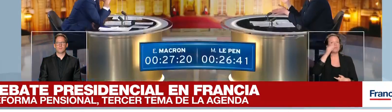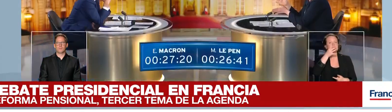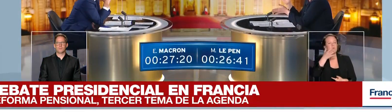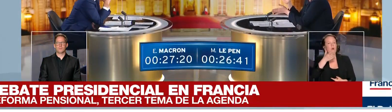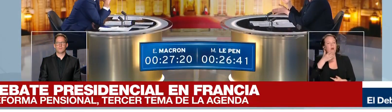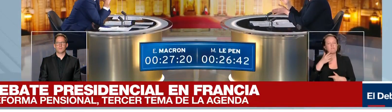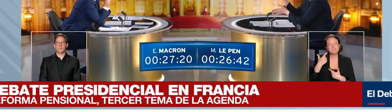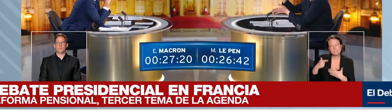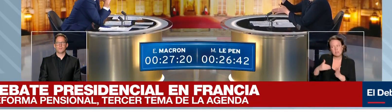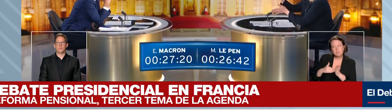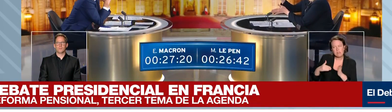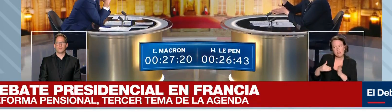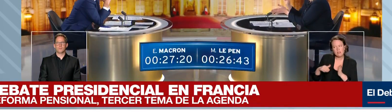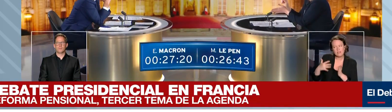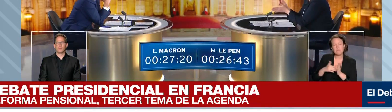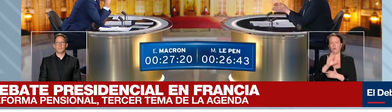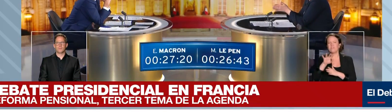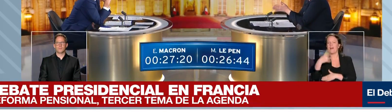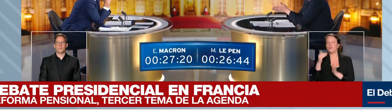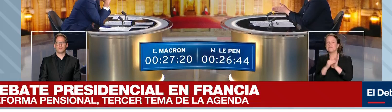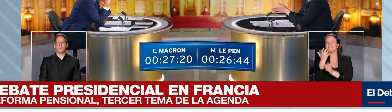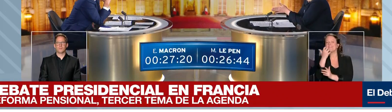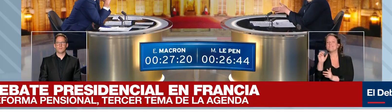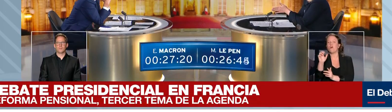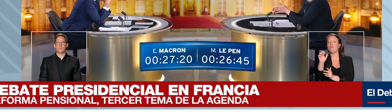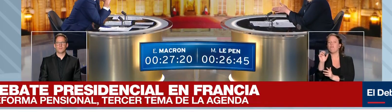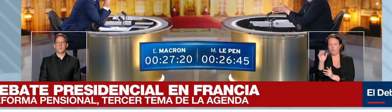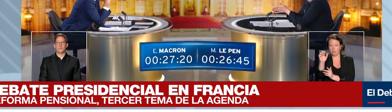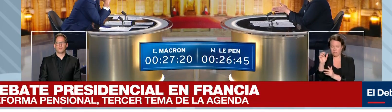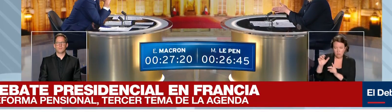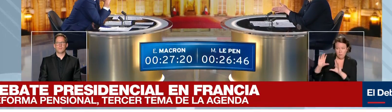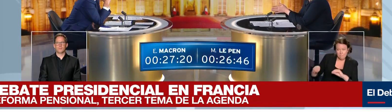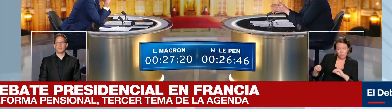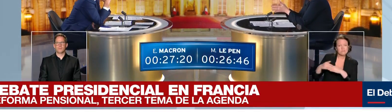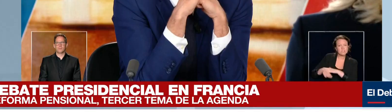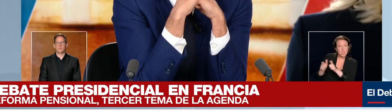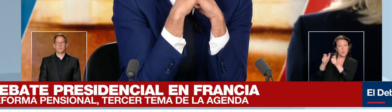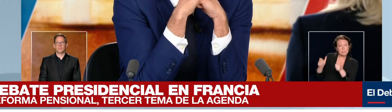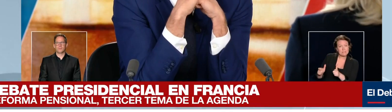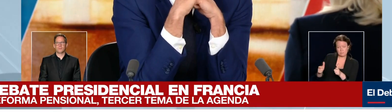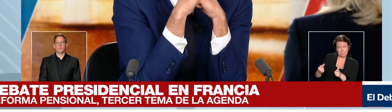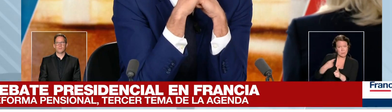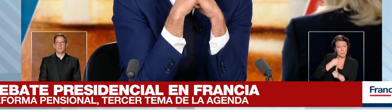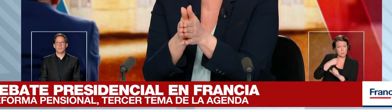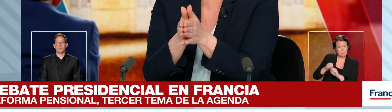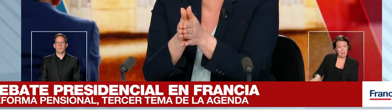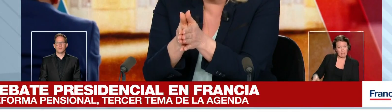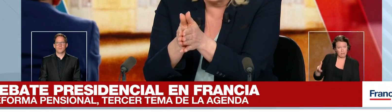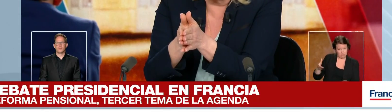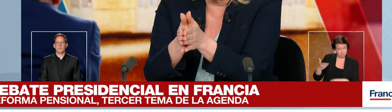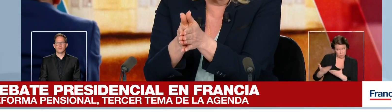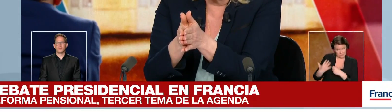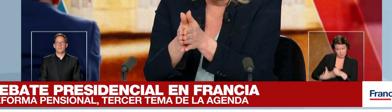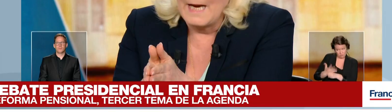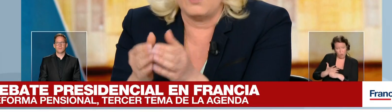los 17.000 o 15.000 o 14.500, perdón, empleos industriales perdidos durante su quinquenio y